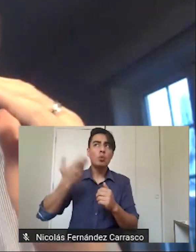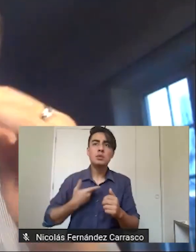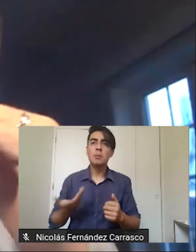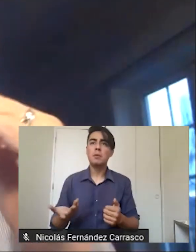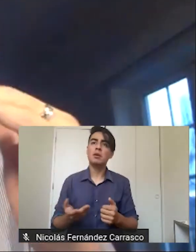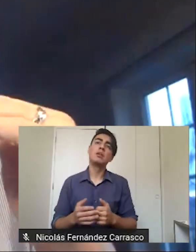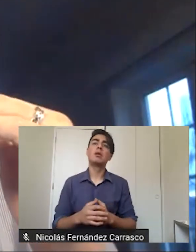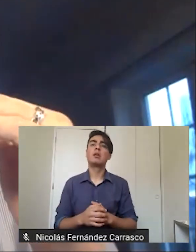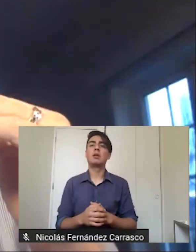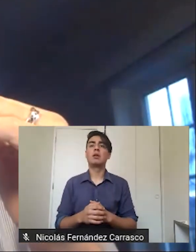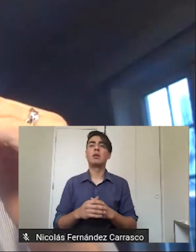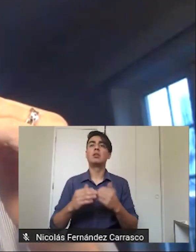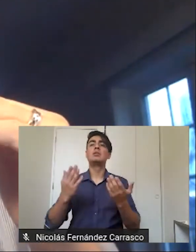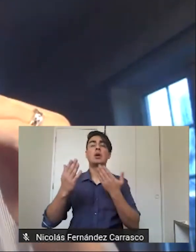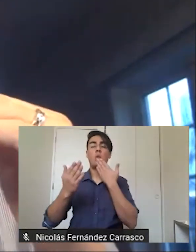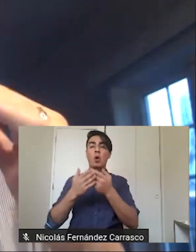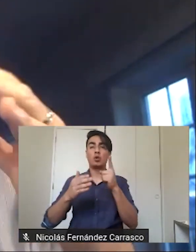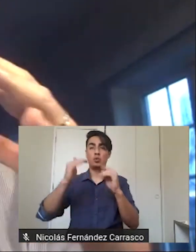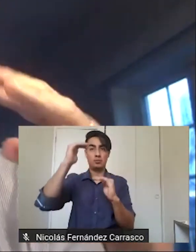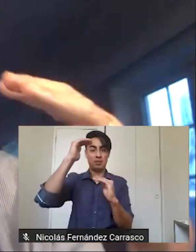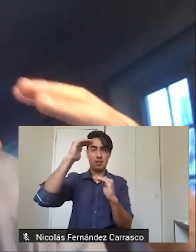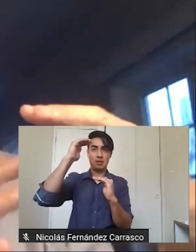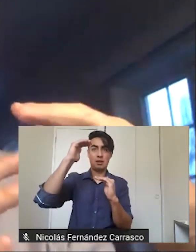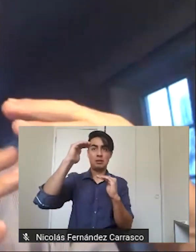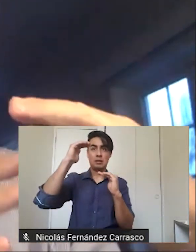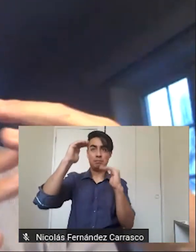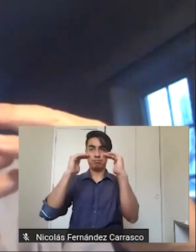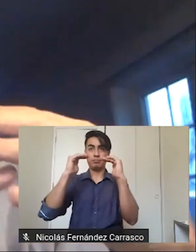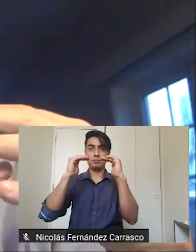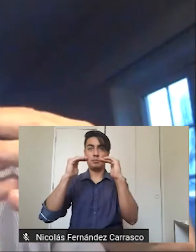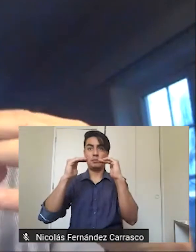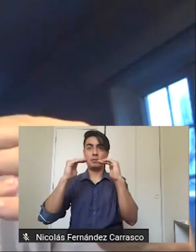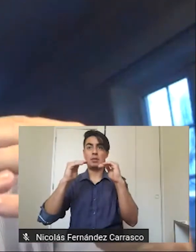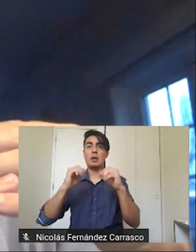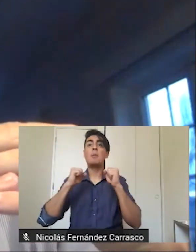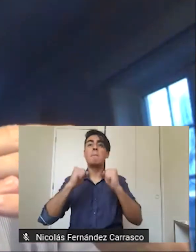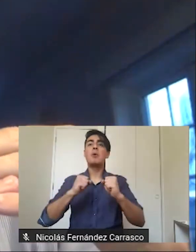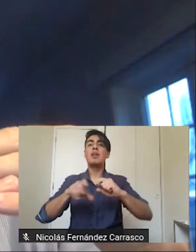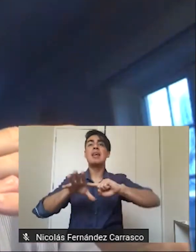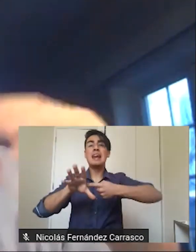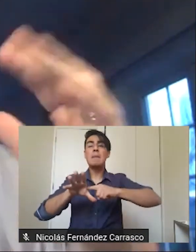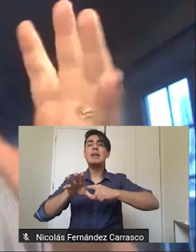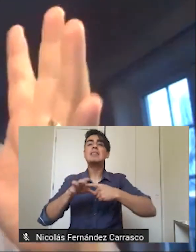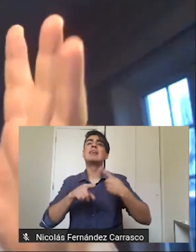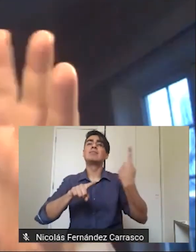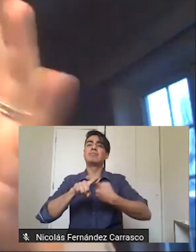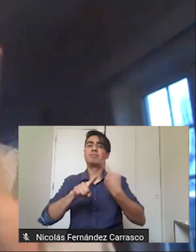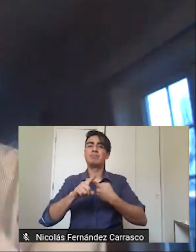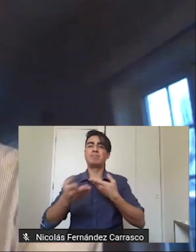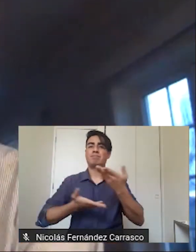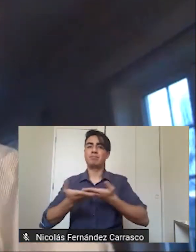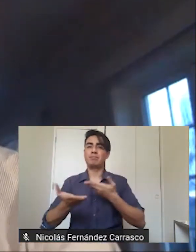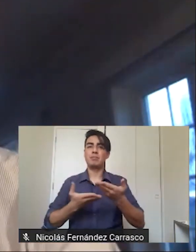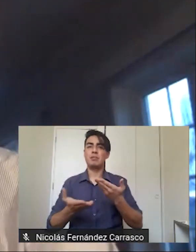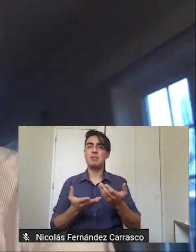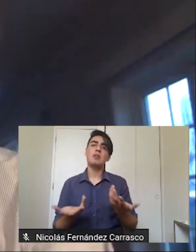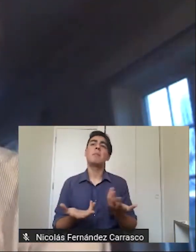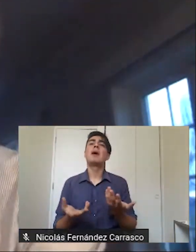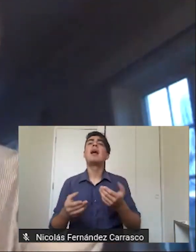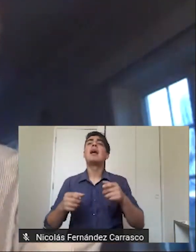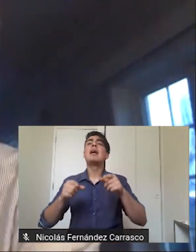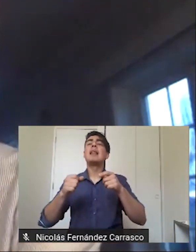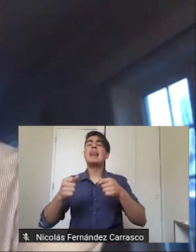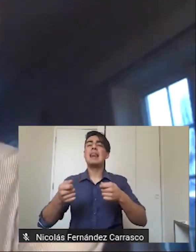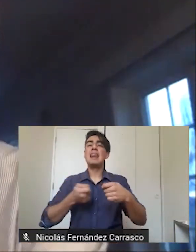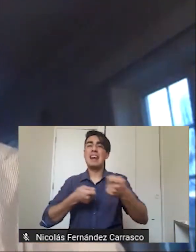Para cambiar esa asimetría, es posible utilizar la herramienta del diálogo. Poner el acuerdo, la negociación